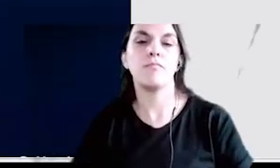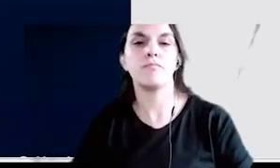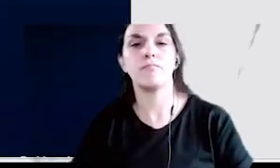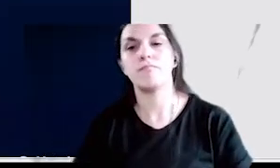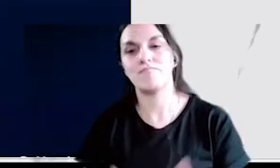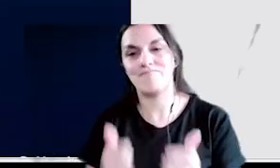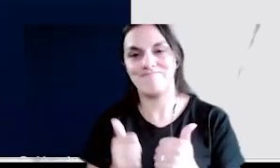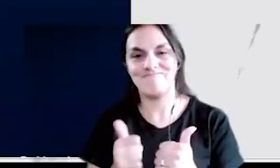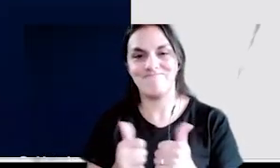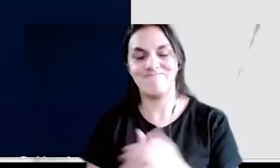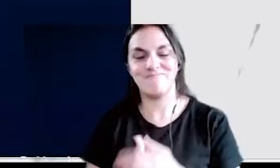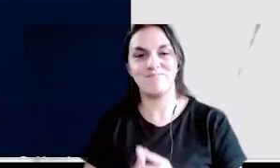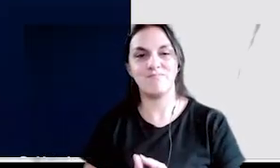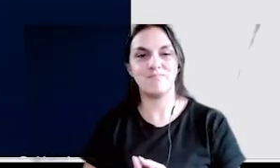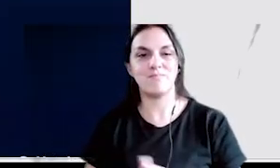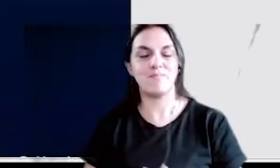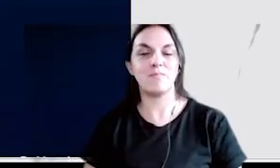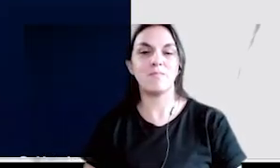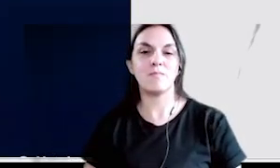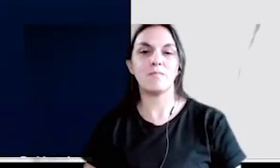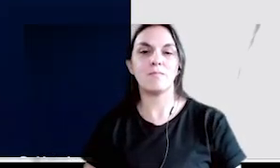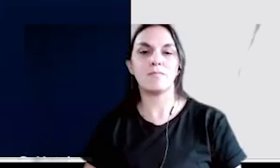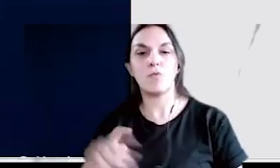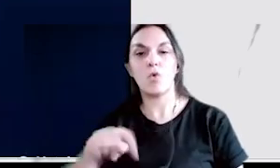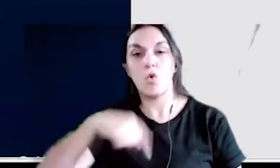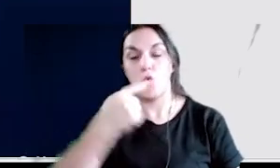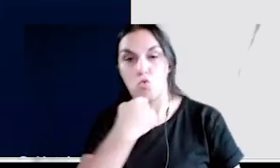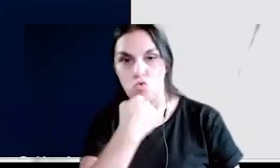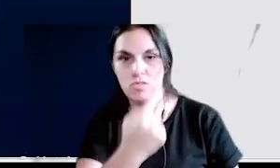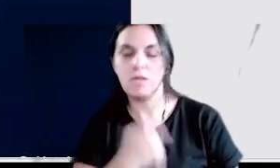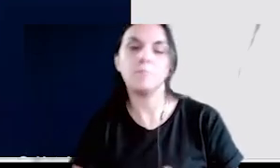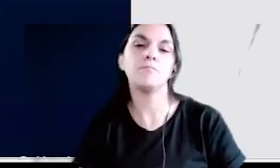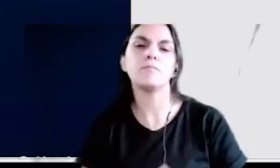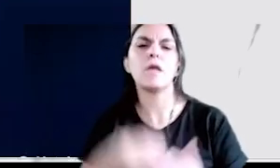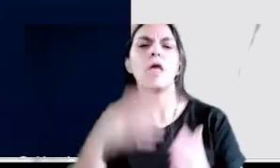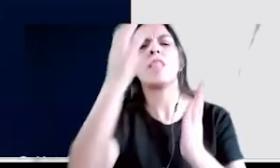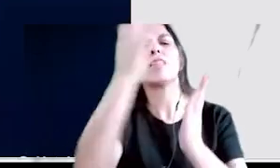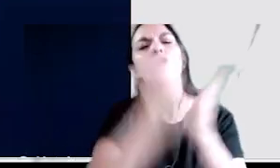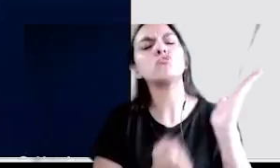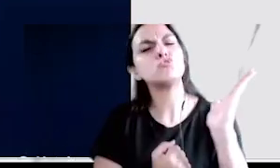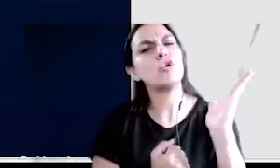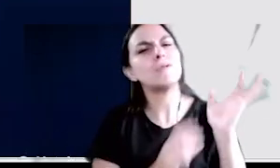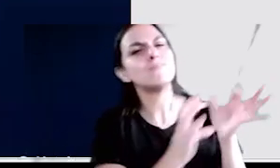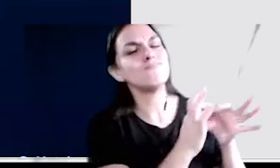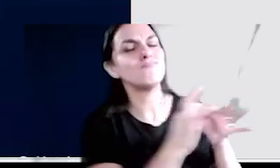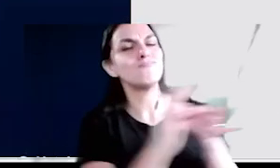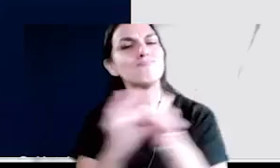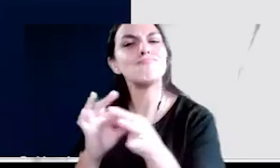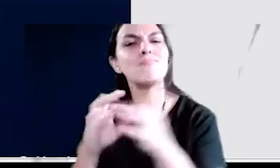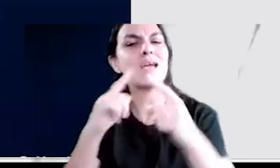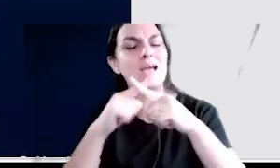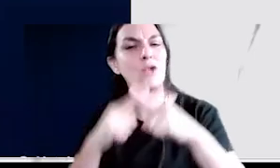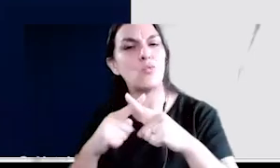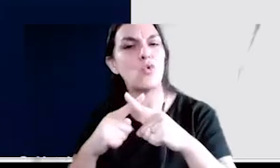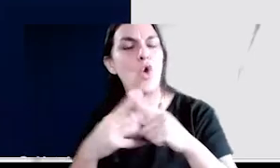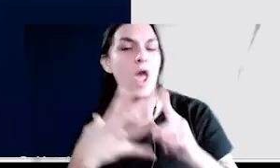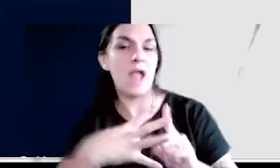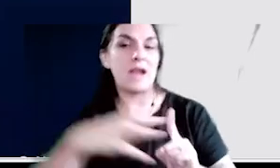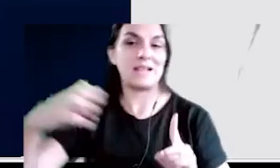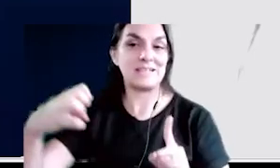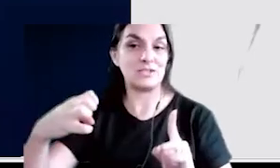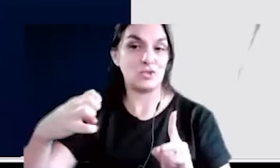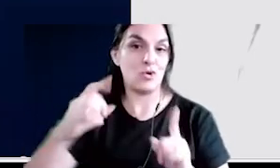Muy bien. A ver, vamos con otra. ¿Qué deducciones inciden en el cálculo de retención en el